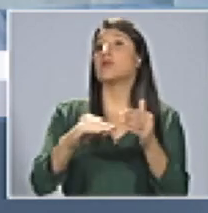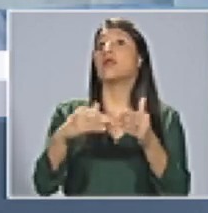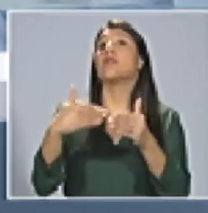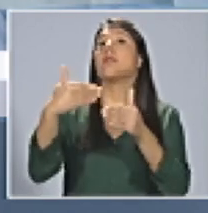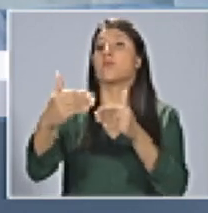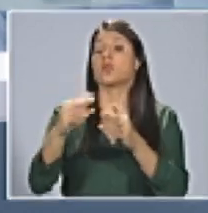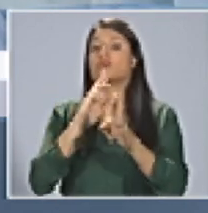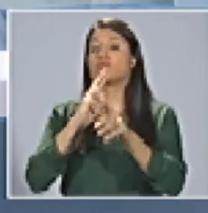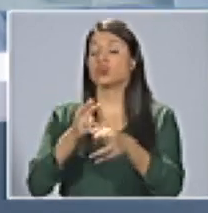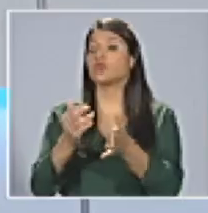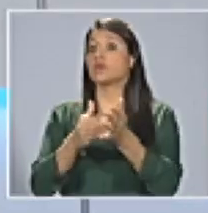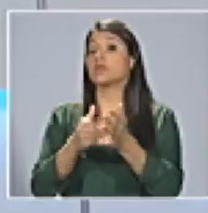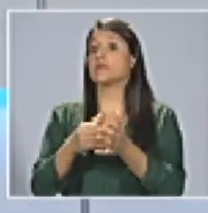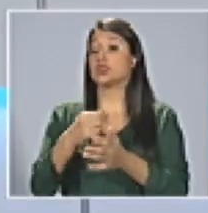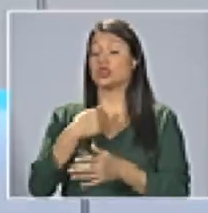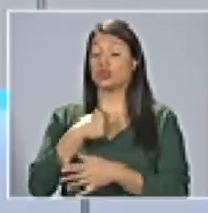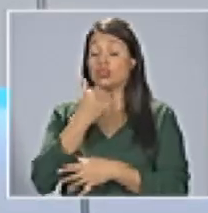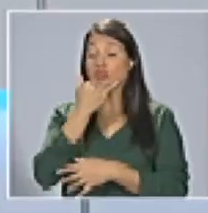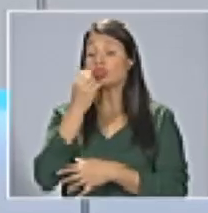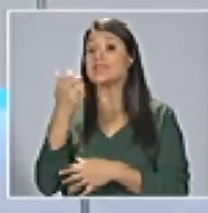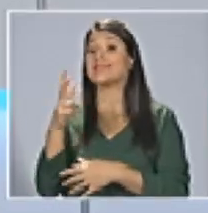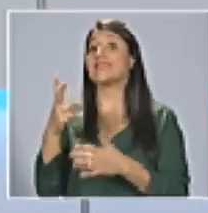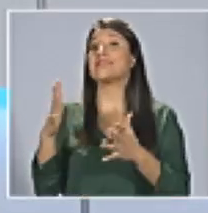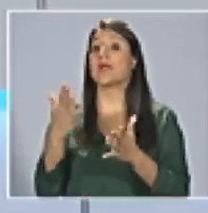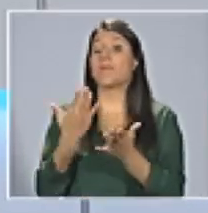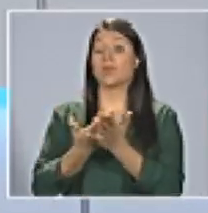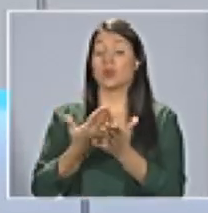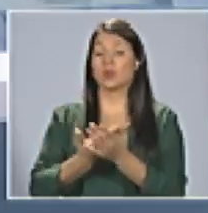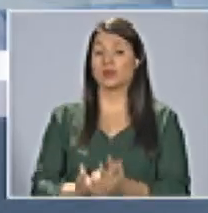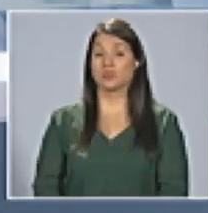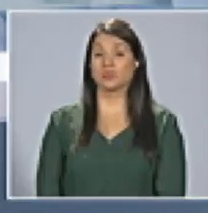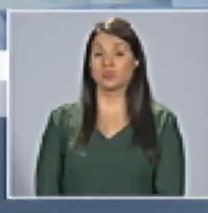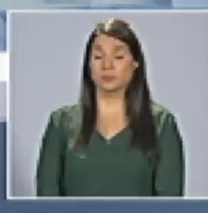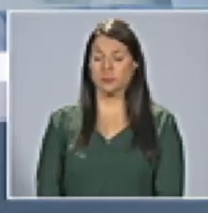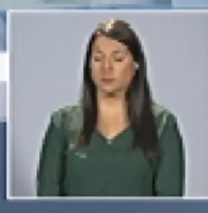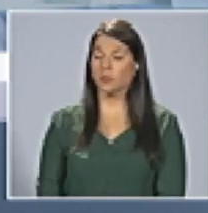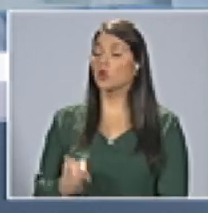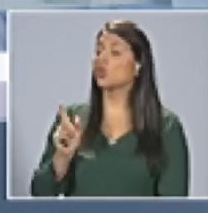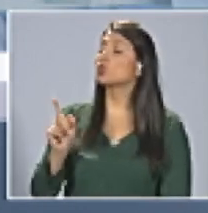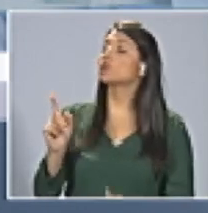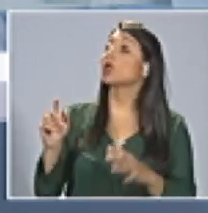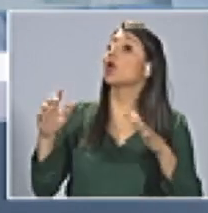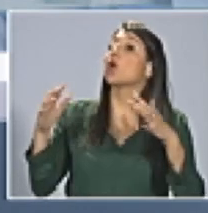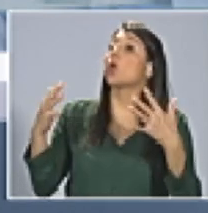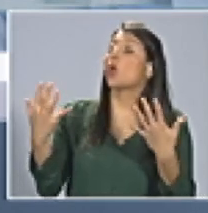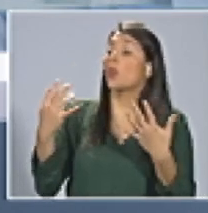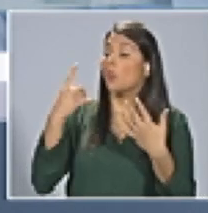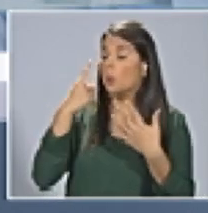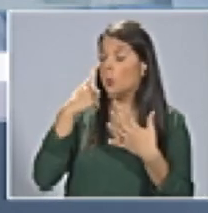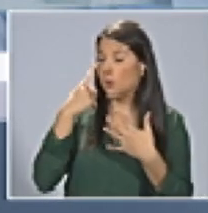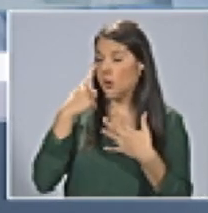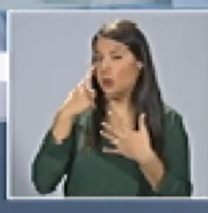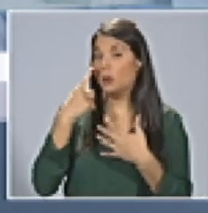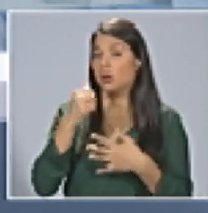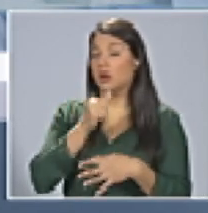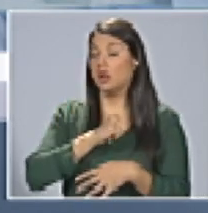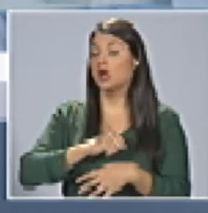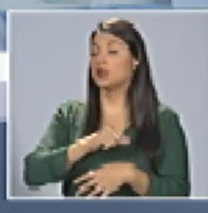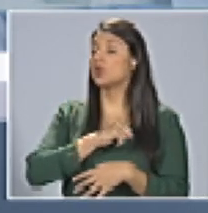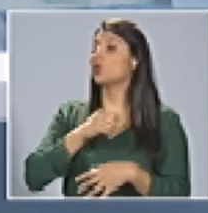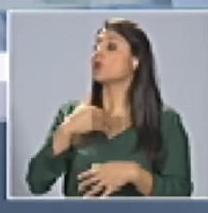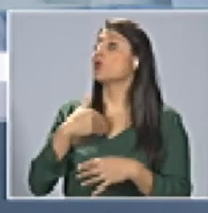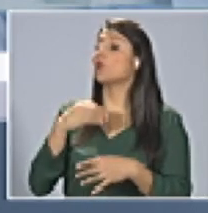estoy equivocado, son 3 ternas que ya están propuestas. Don Ewald, ¿y cómo valora usted el accionar de don